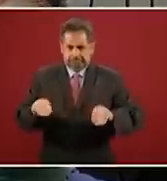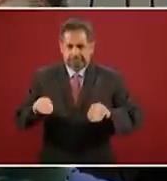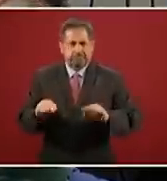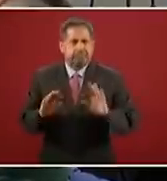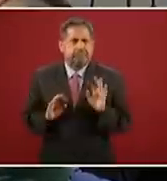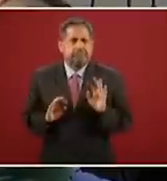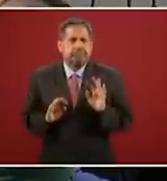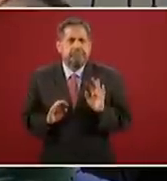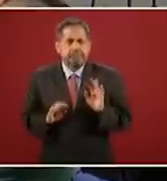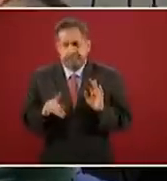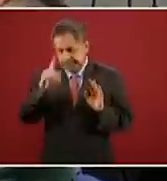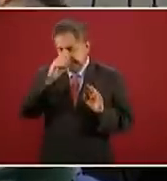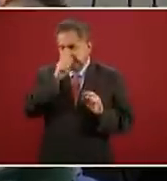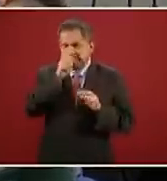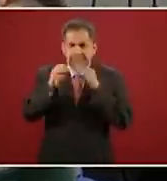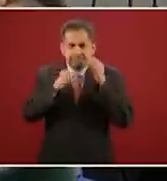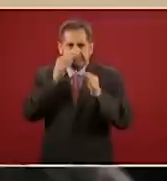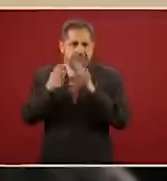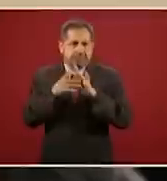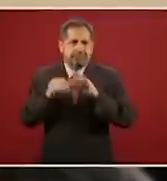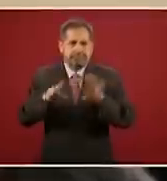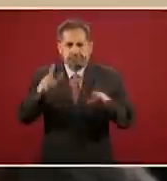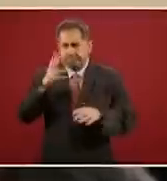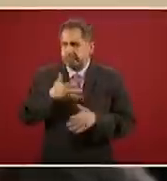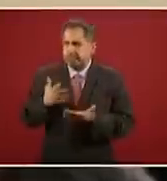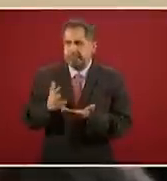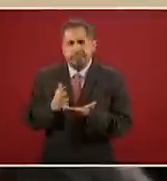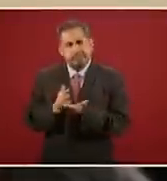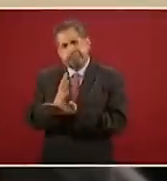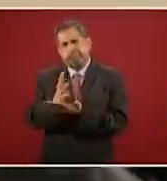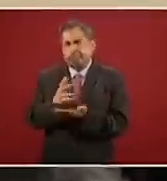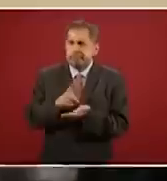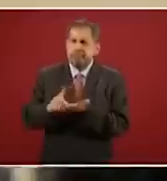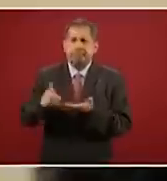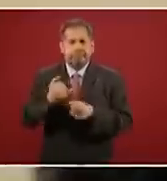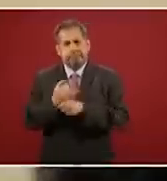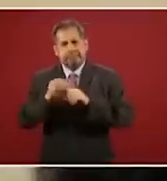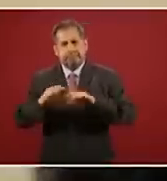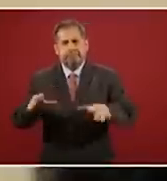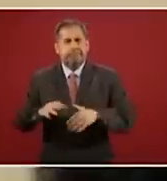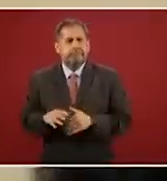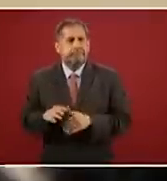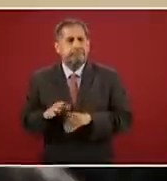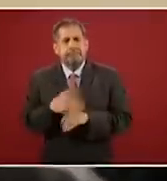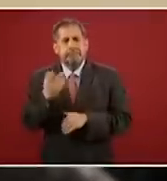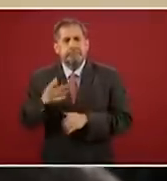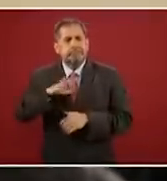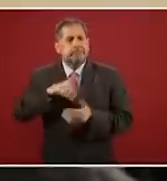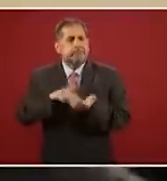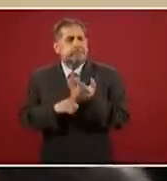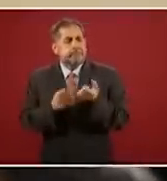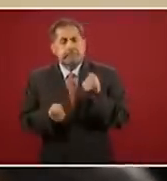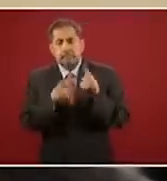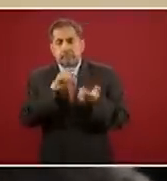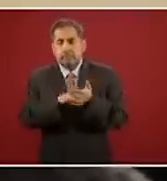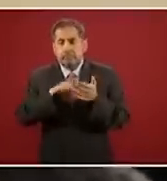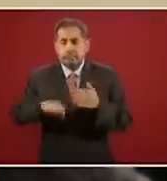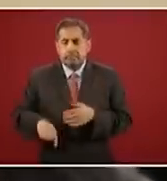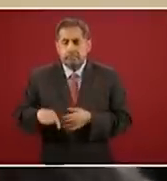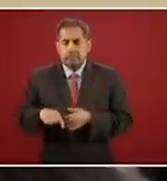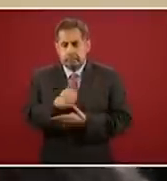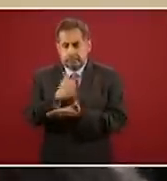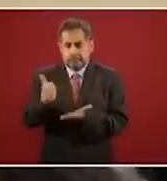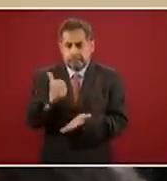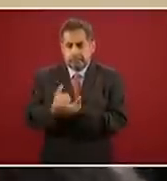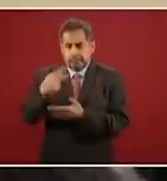recursos hacia los medios de información para cumplir con el derecho a la información, en especial puesto que hay medios de comunicación, por ejemplo aquí los de la Ciudad